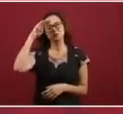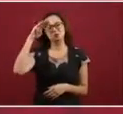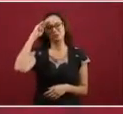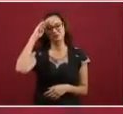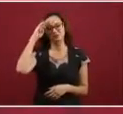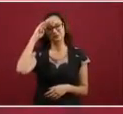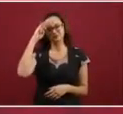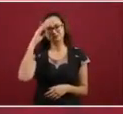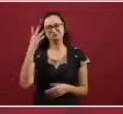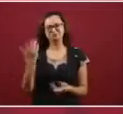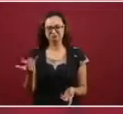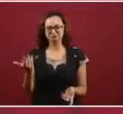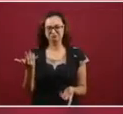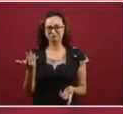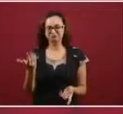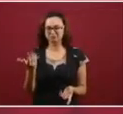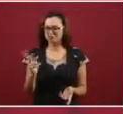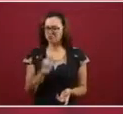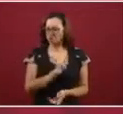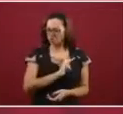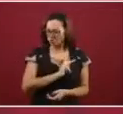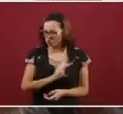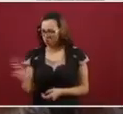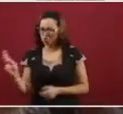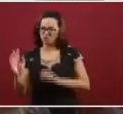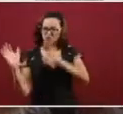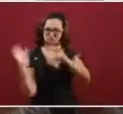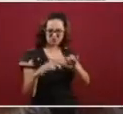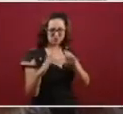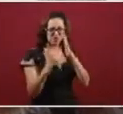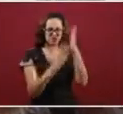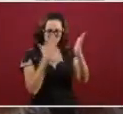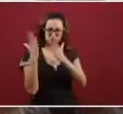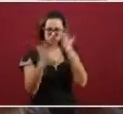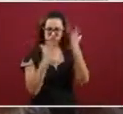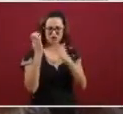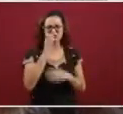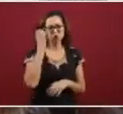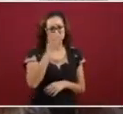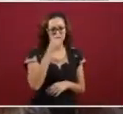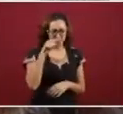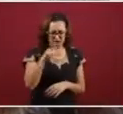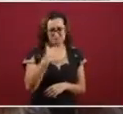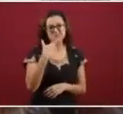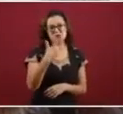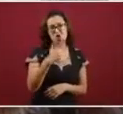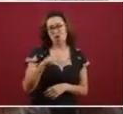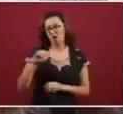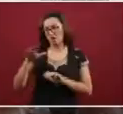de que es preferible tener a todos en la escuela que tenerlos en la calle,